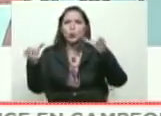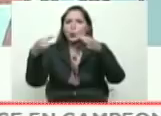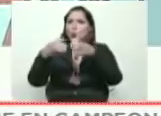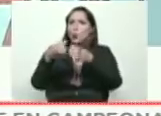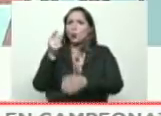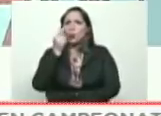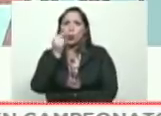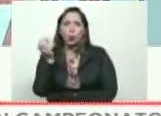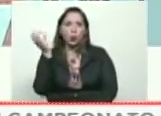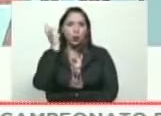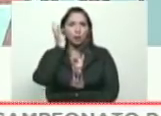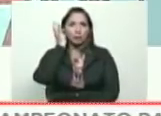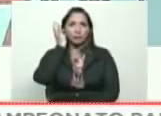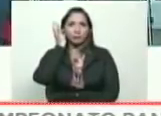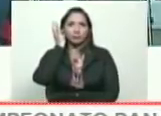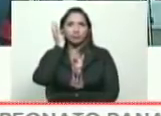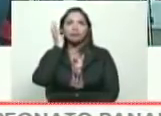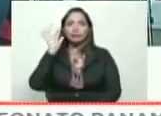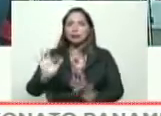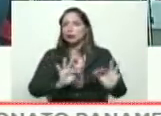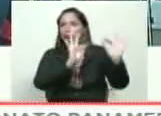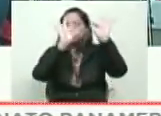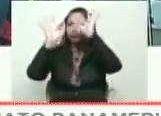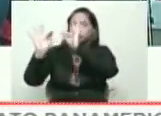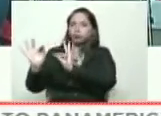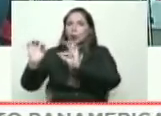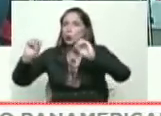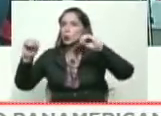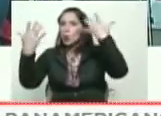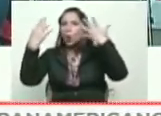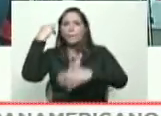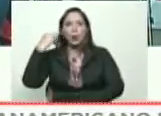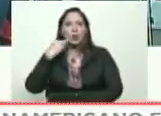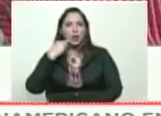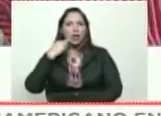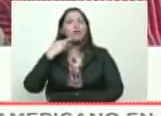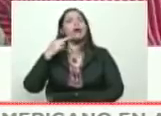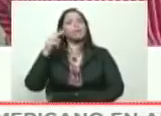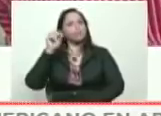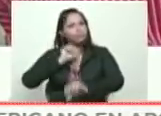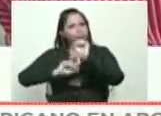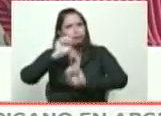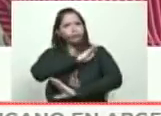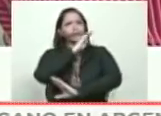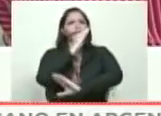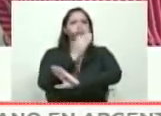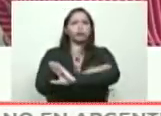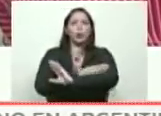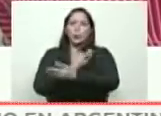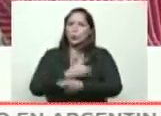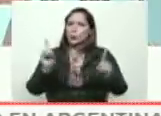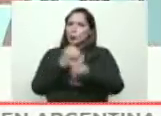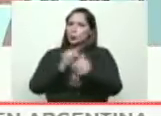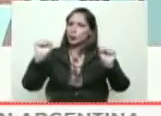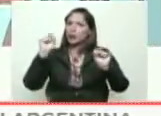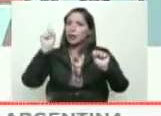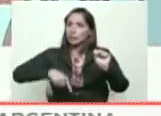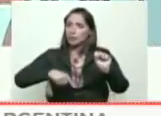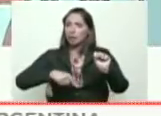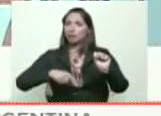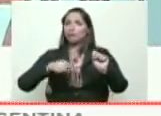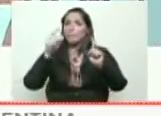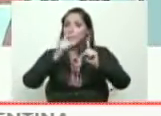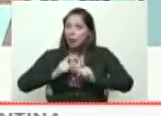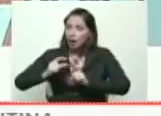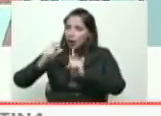y compañeros herederos de las glorias de Bolívar, valientes defensores de la soberanía y la dignidad, pero también con